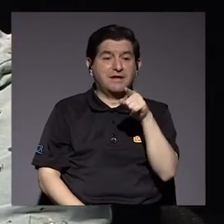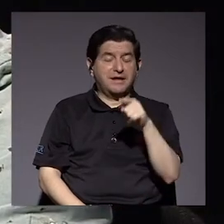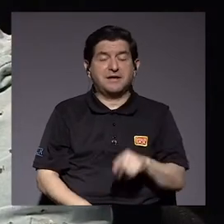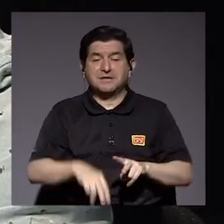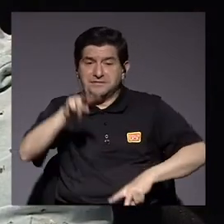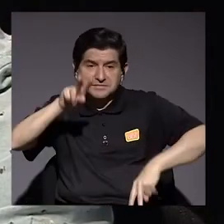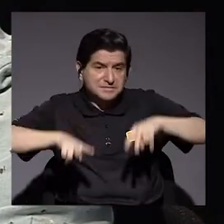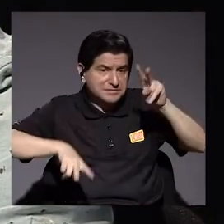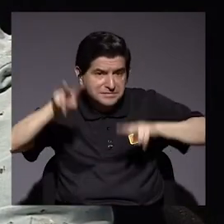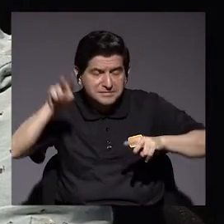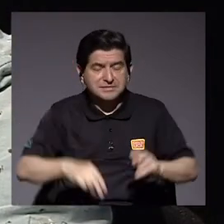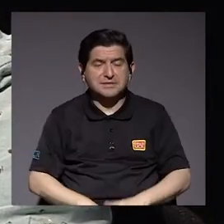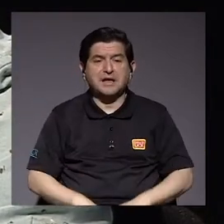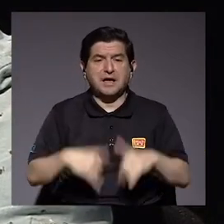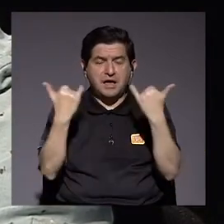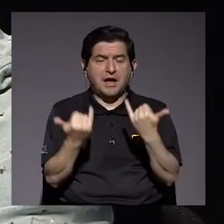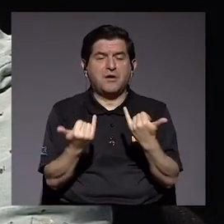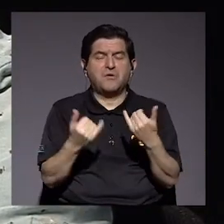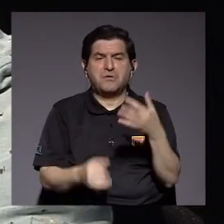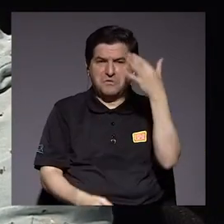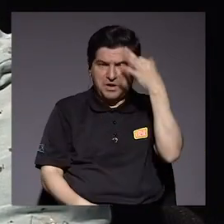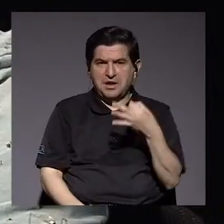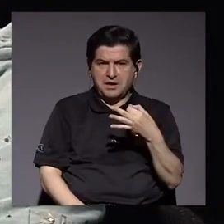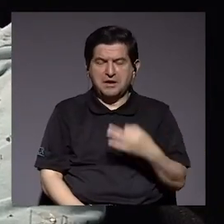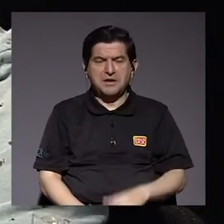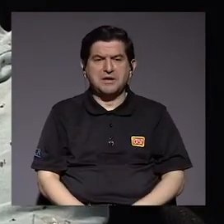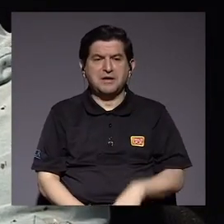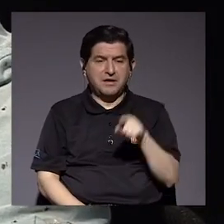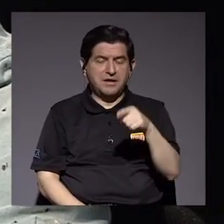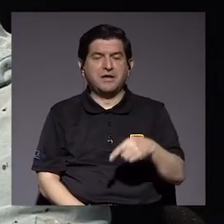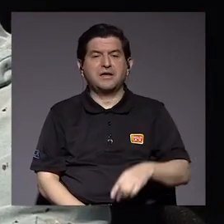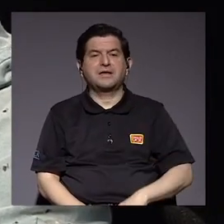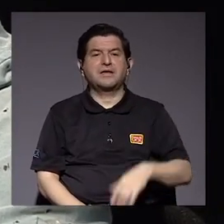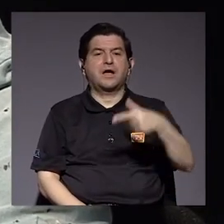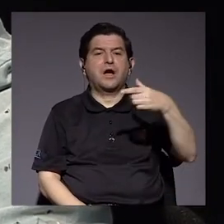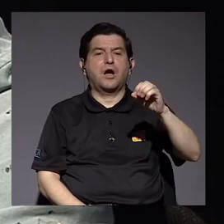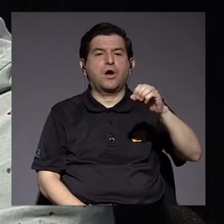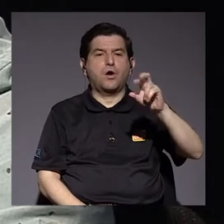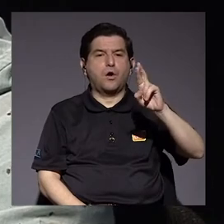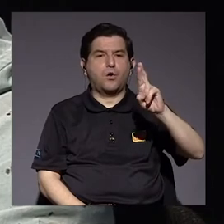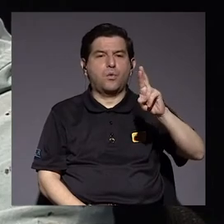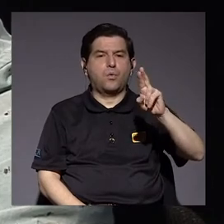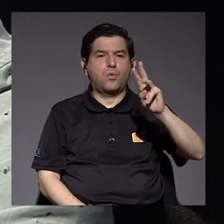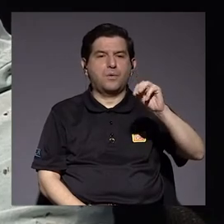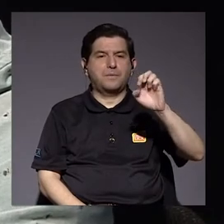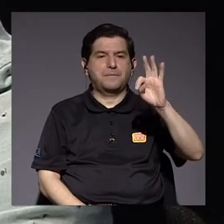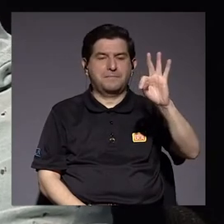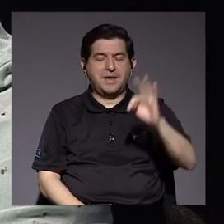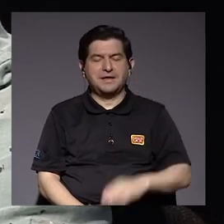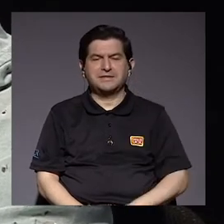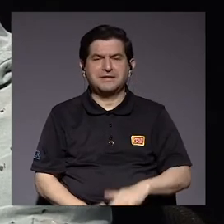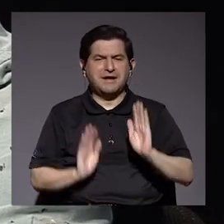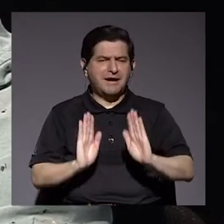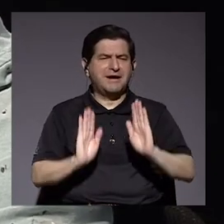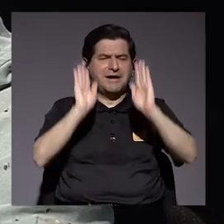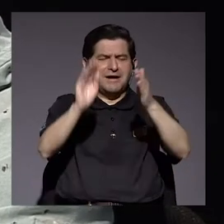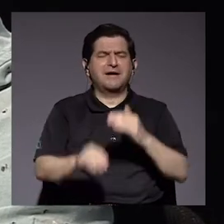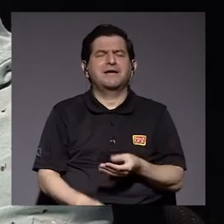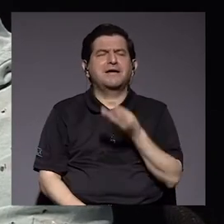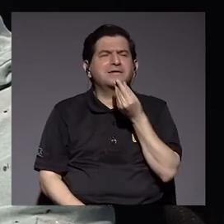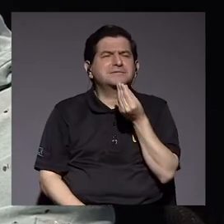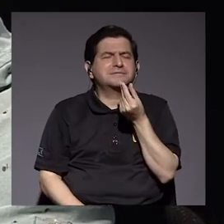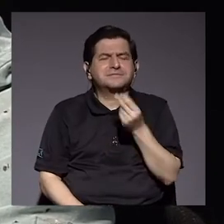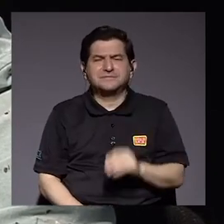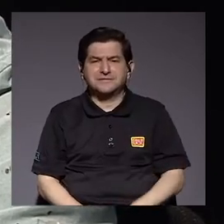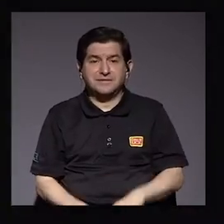son variedades que el día de hoy se pueden considerar variedades gourmet, con un excelente sabor. La persona que las prueba, las conoce, las aprecia y